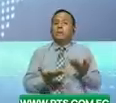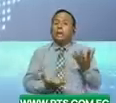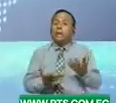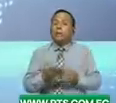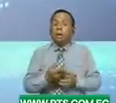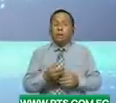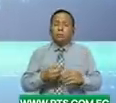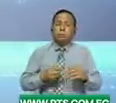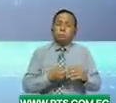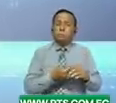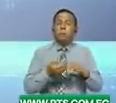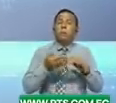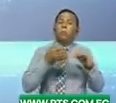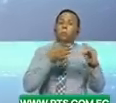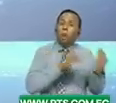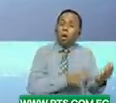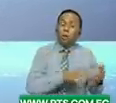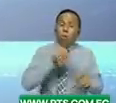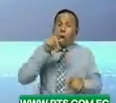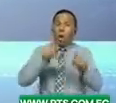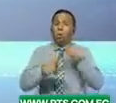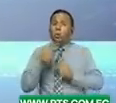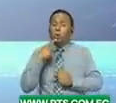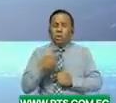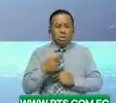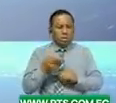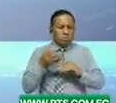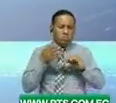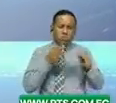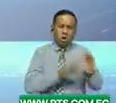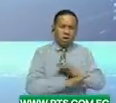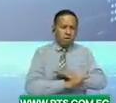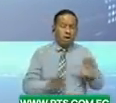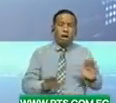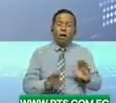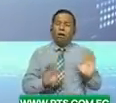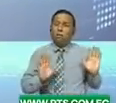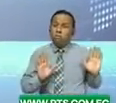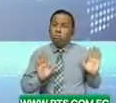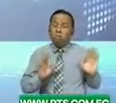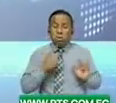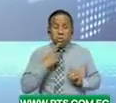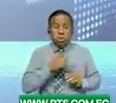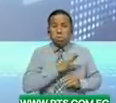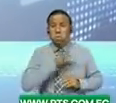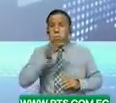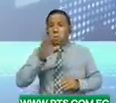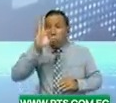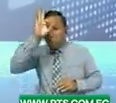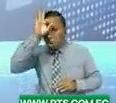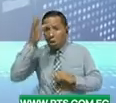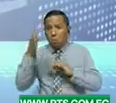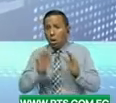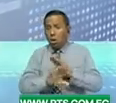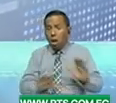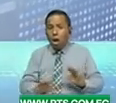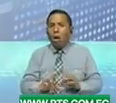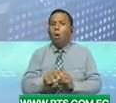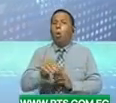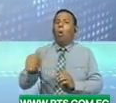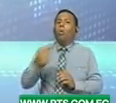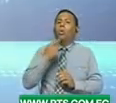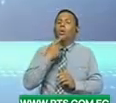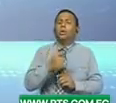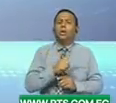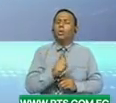asesinado. Unos ya lo daban como que no tenía o no, o llegó sin signos vitales hasta la casa de salud, y otros mencionaron de que